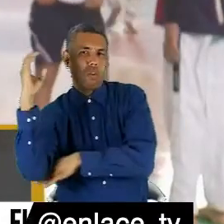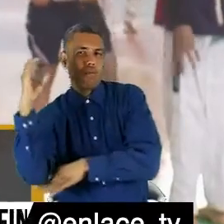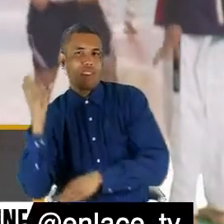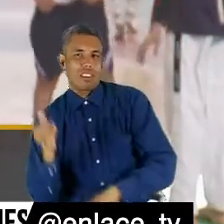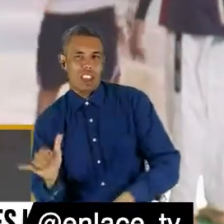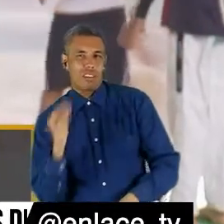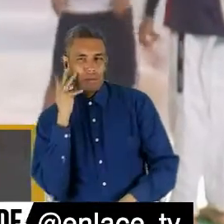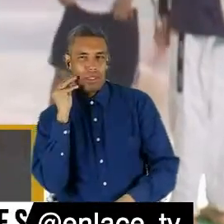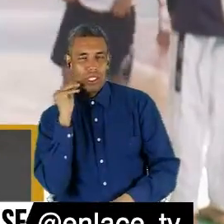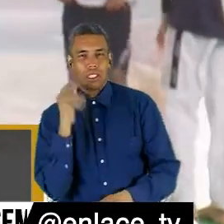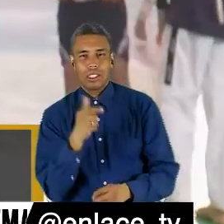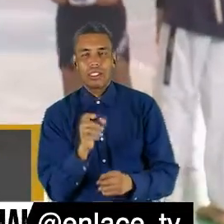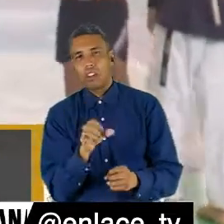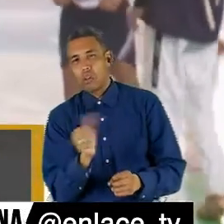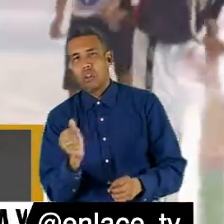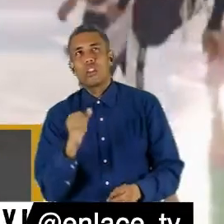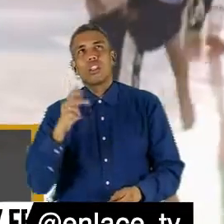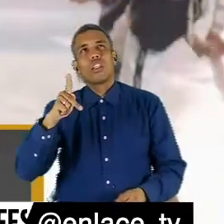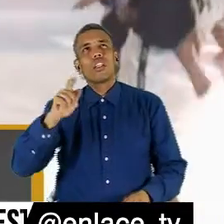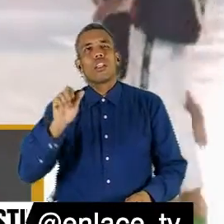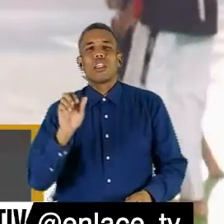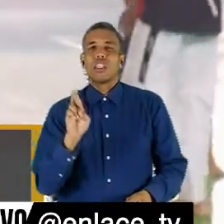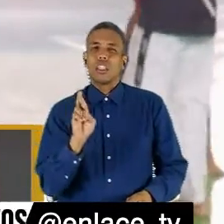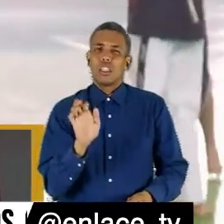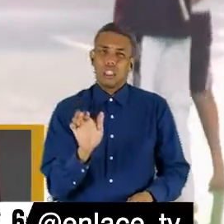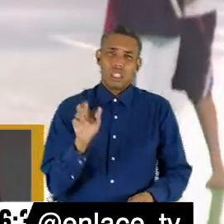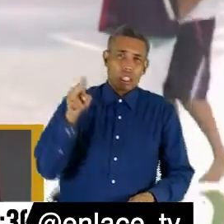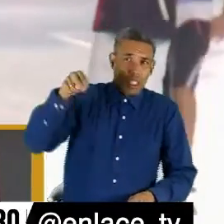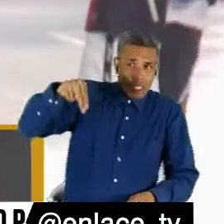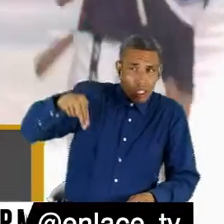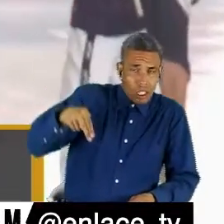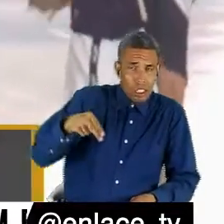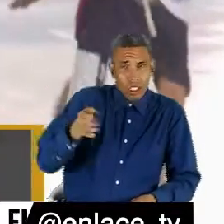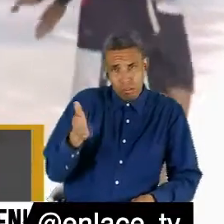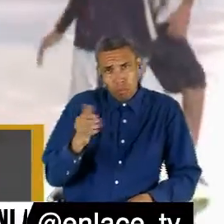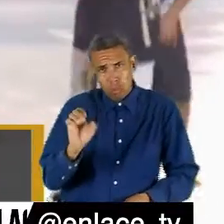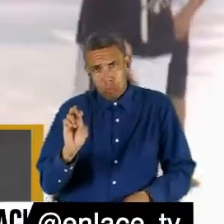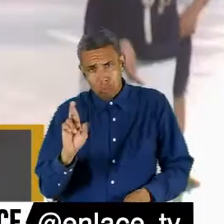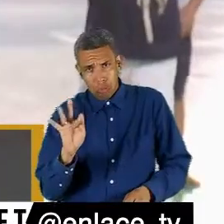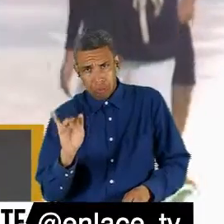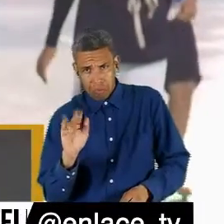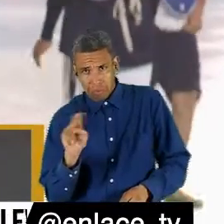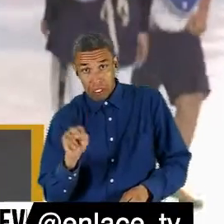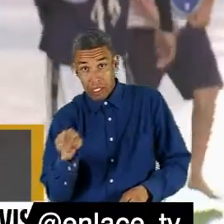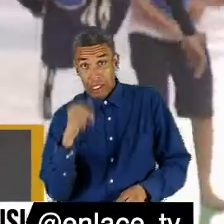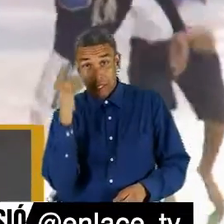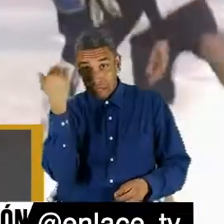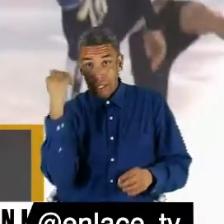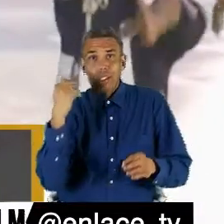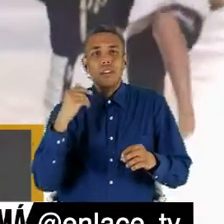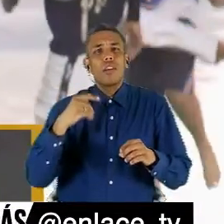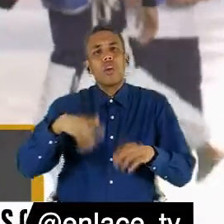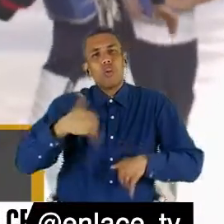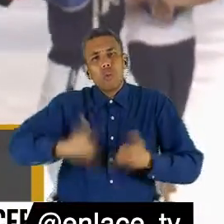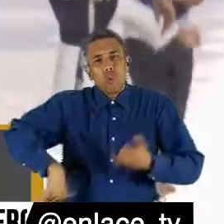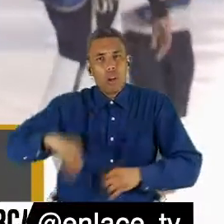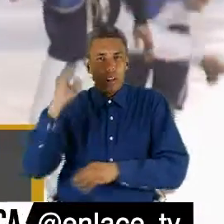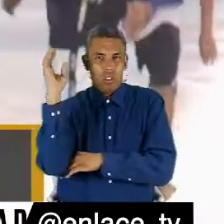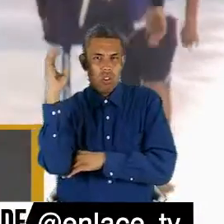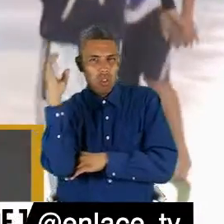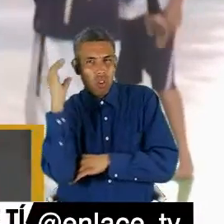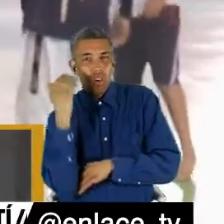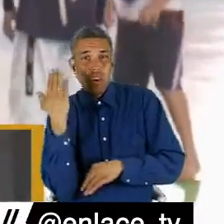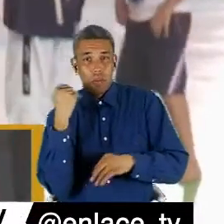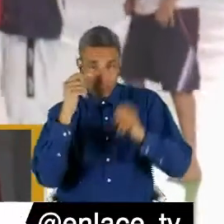tenemos deportistas como Karen Ortiz, que también el año pasado fue selección Colombia, es medallista de Juegos Nacionales. Tenemos a